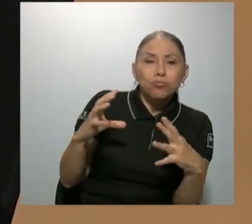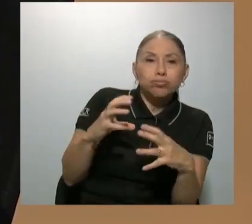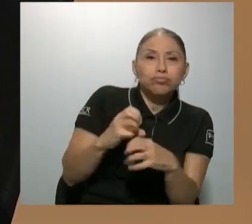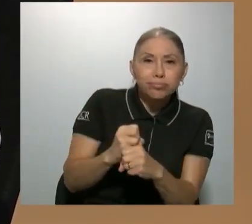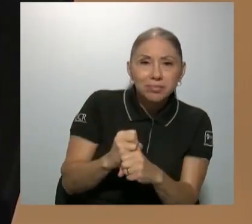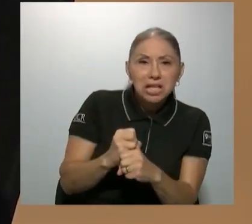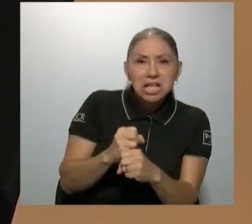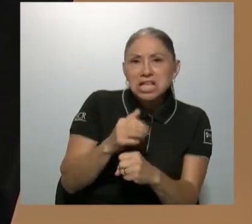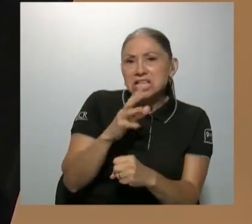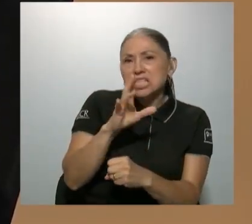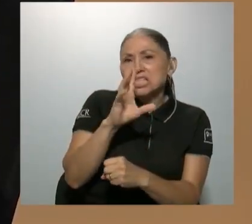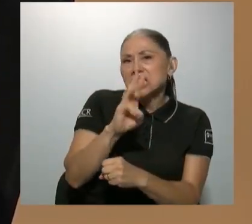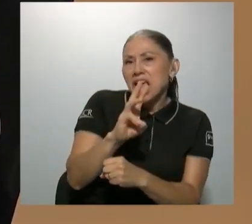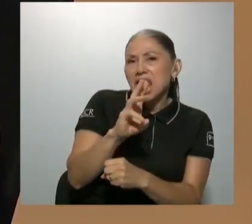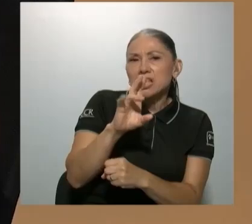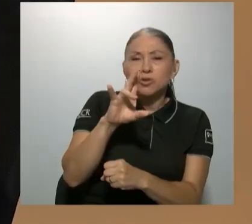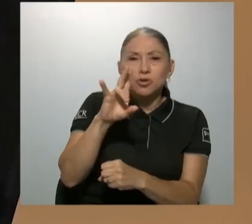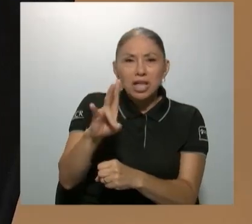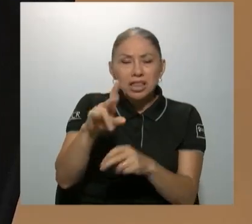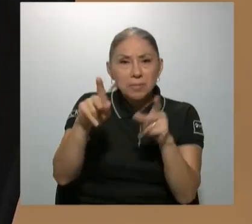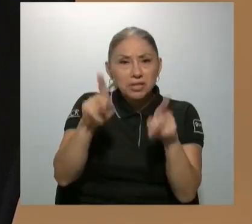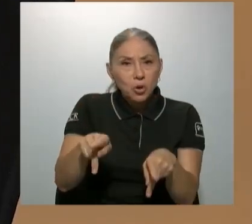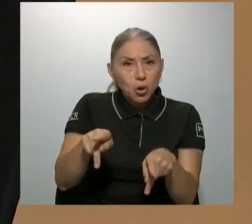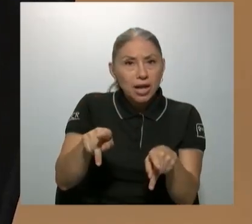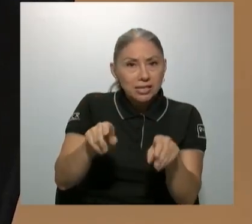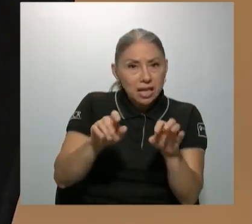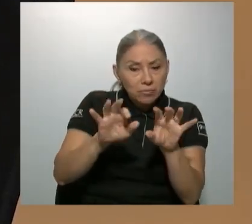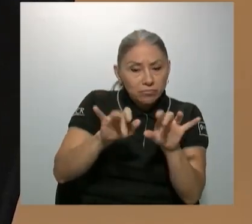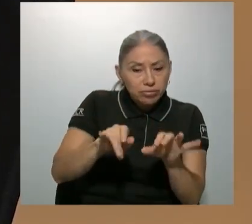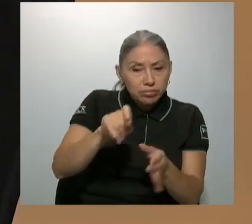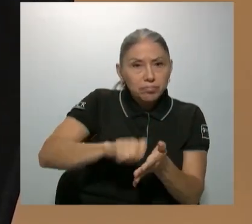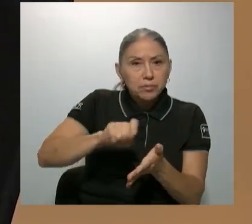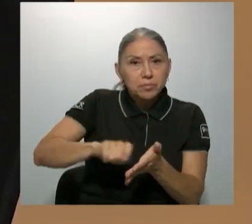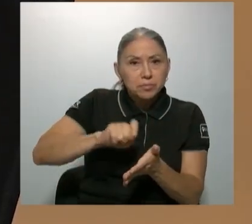un respectivo capítulo cada uno de ellos. En fin, estoy